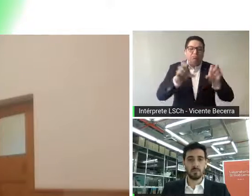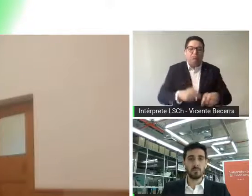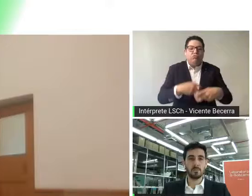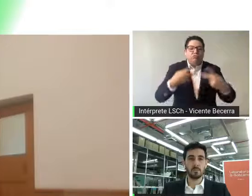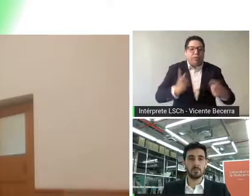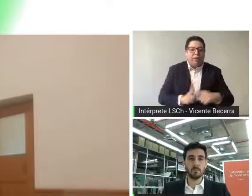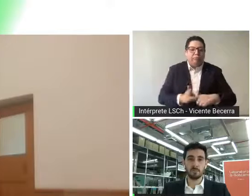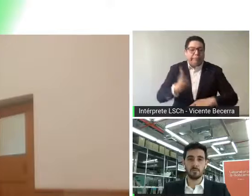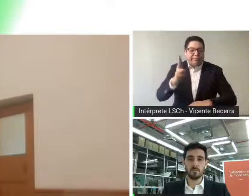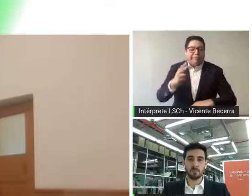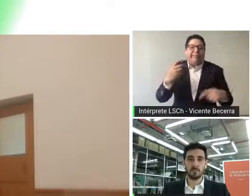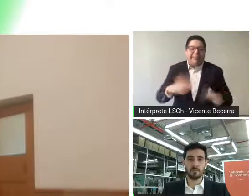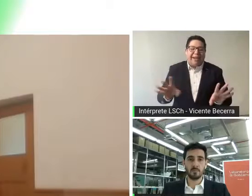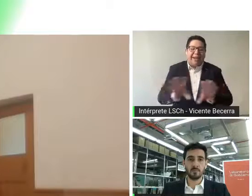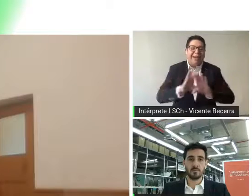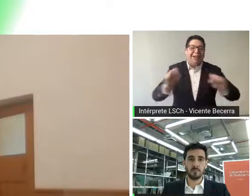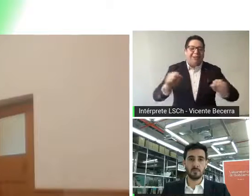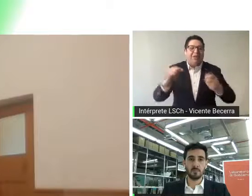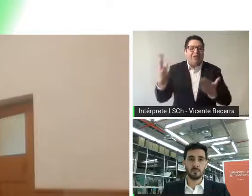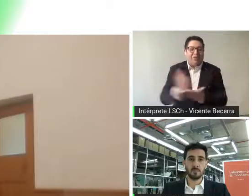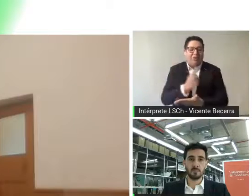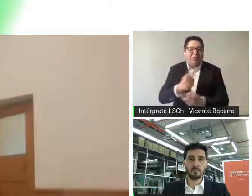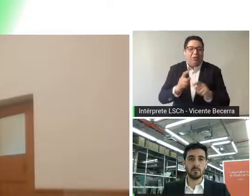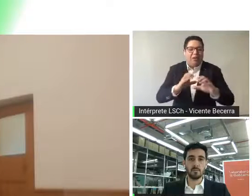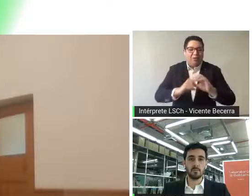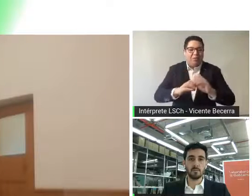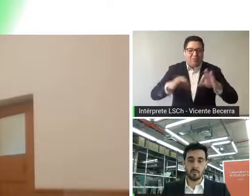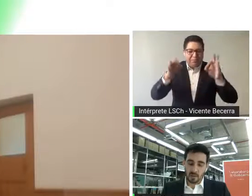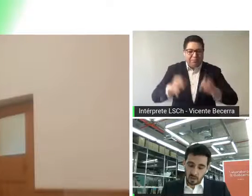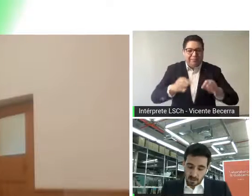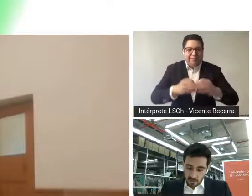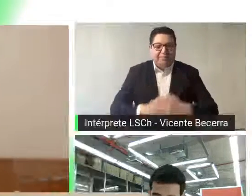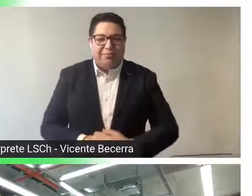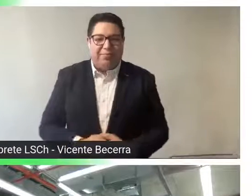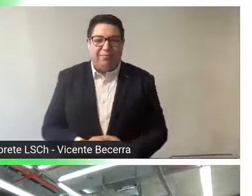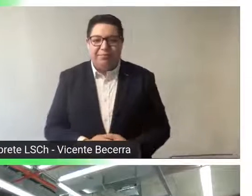en que se logró esta comunicación eficiente.